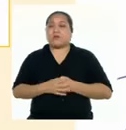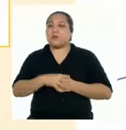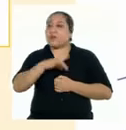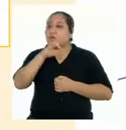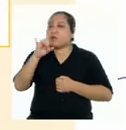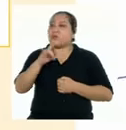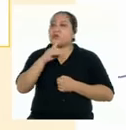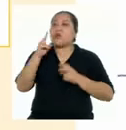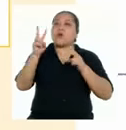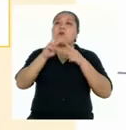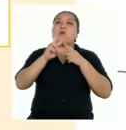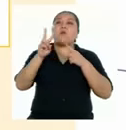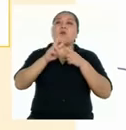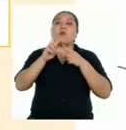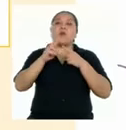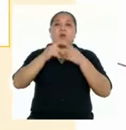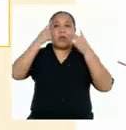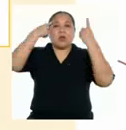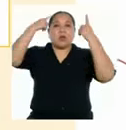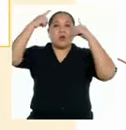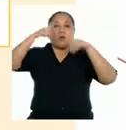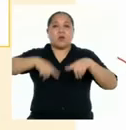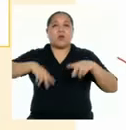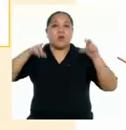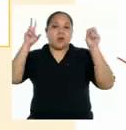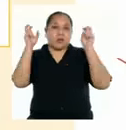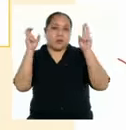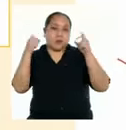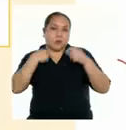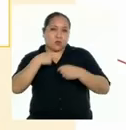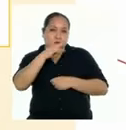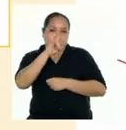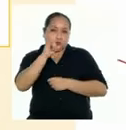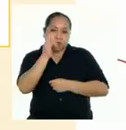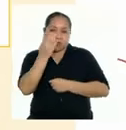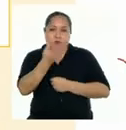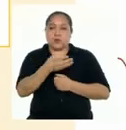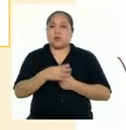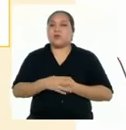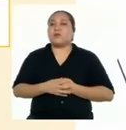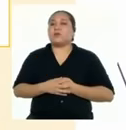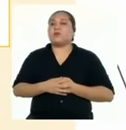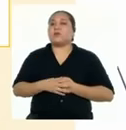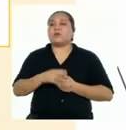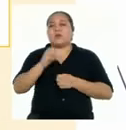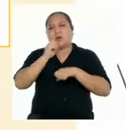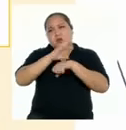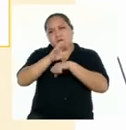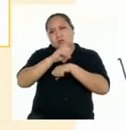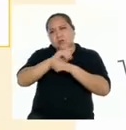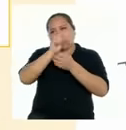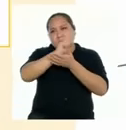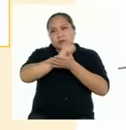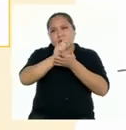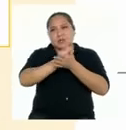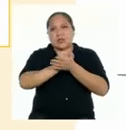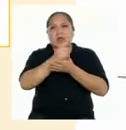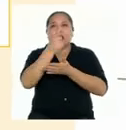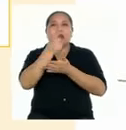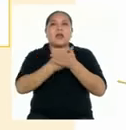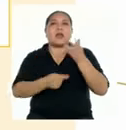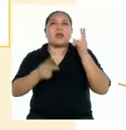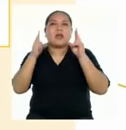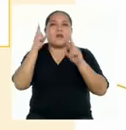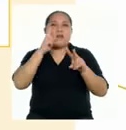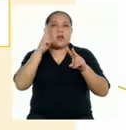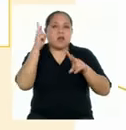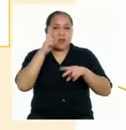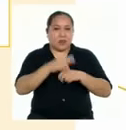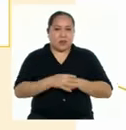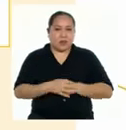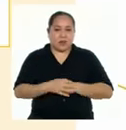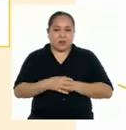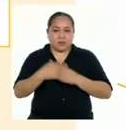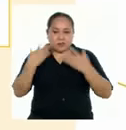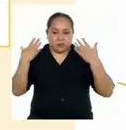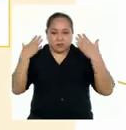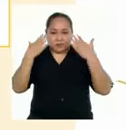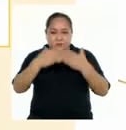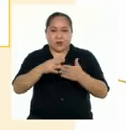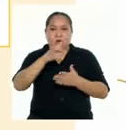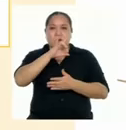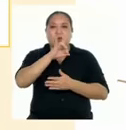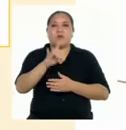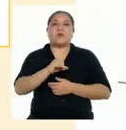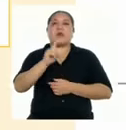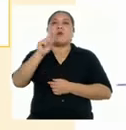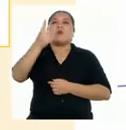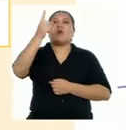he usado un vocabulario de acuerdo con el tema que estoy abordando. Te sugiero que anotes que debes revisar y enfatizar el